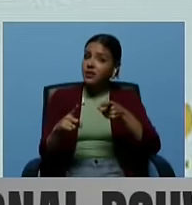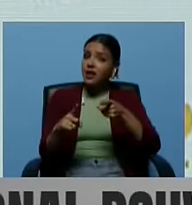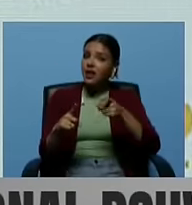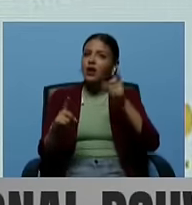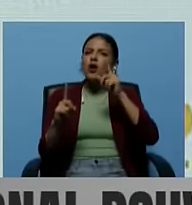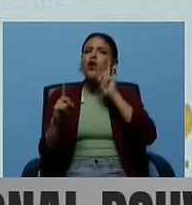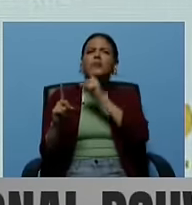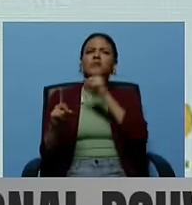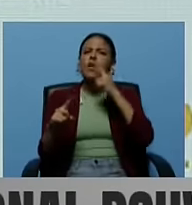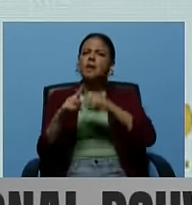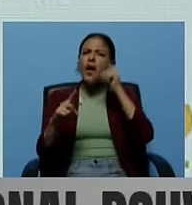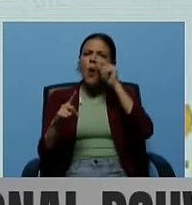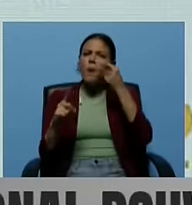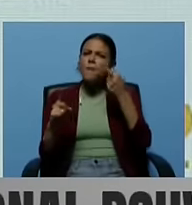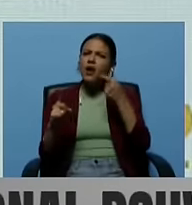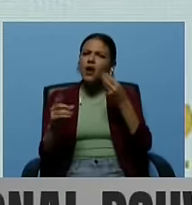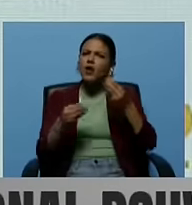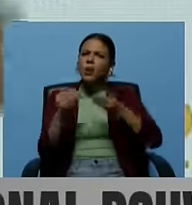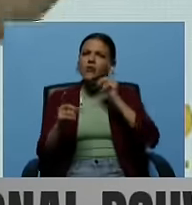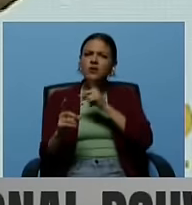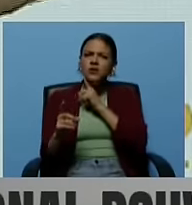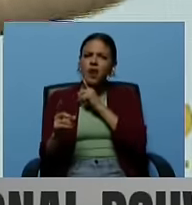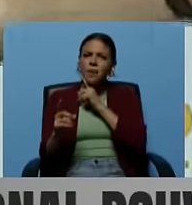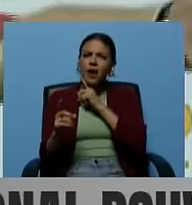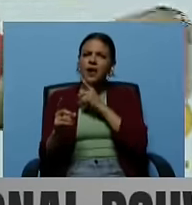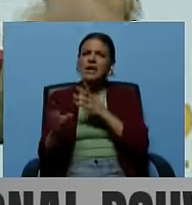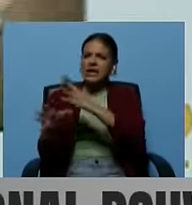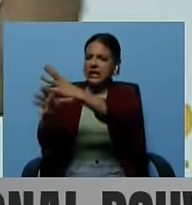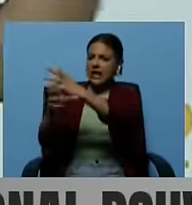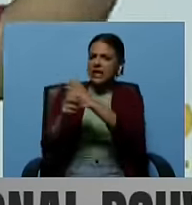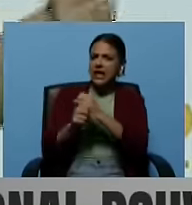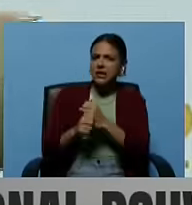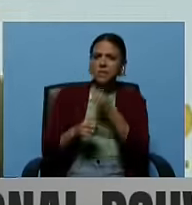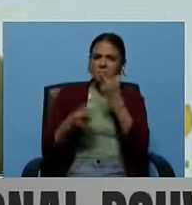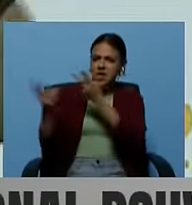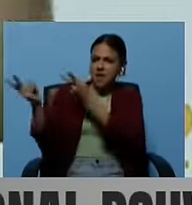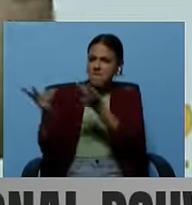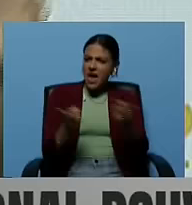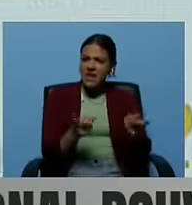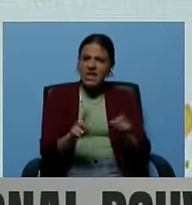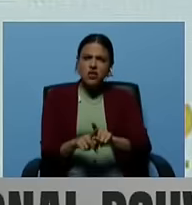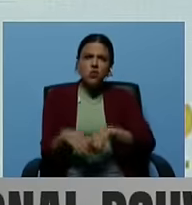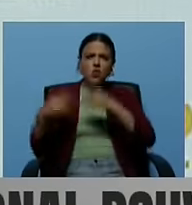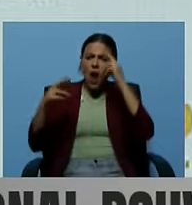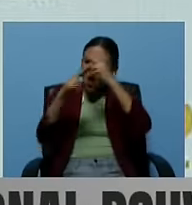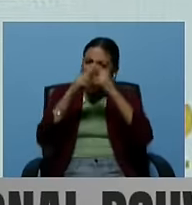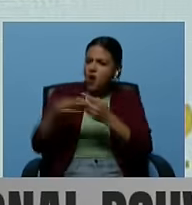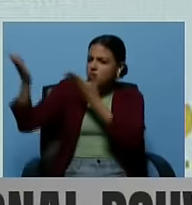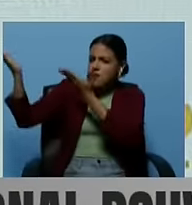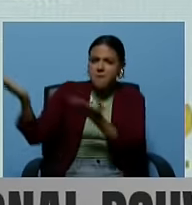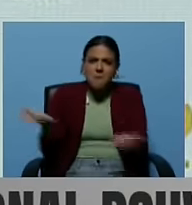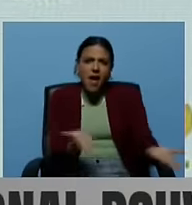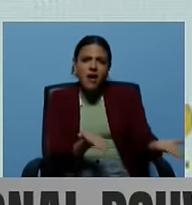Hernández. Hernández. Sí. Lo recibieron allá, le lanzaron alfombras, honores.